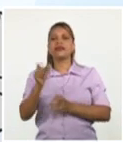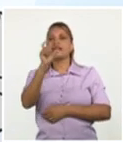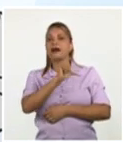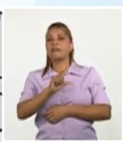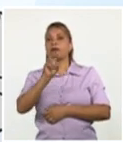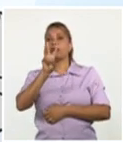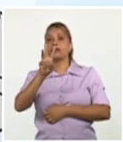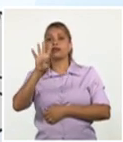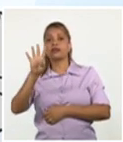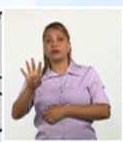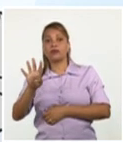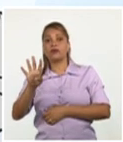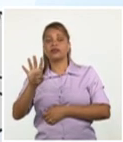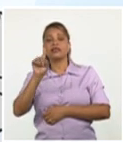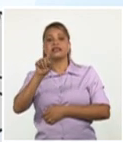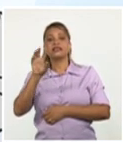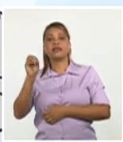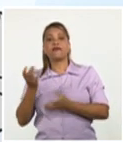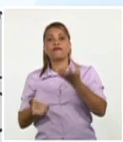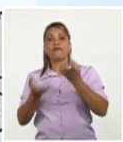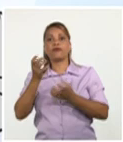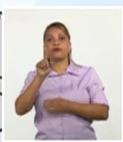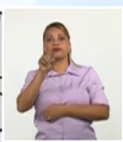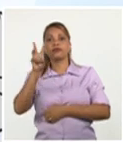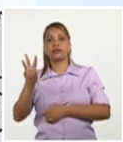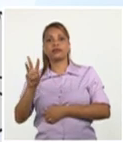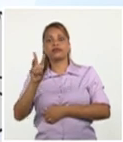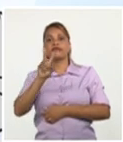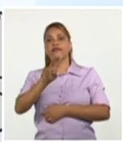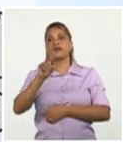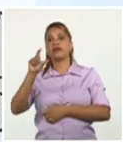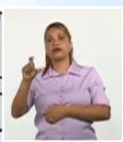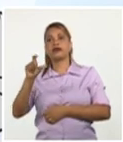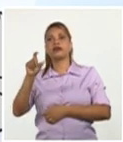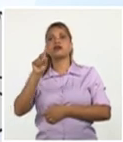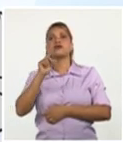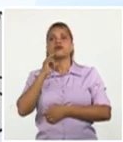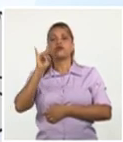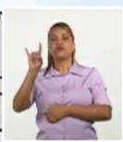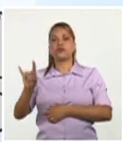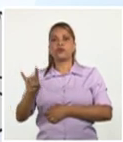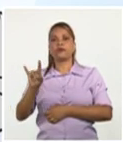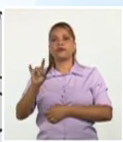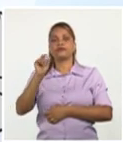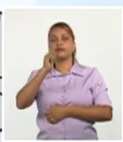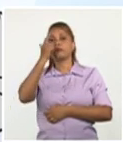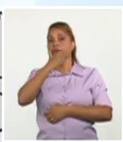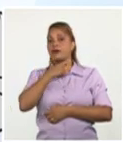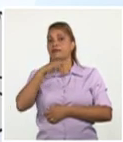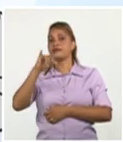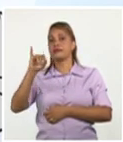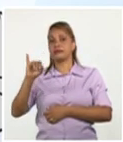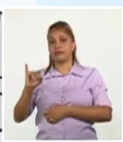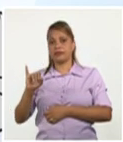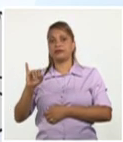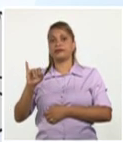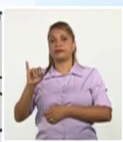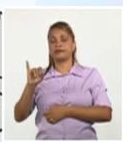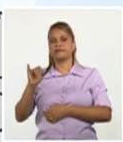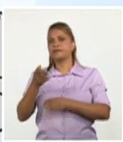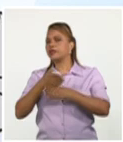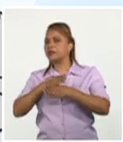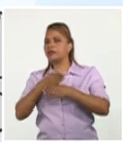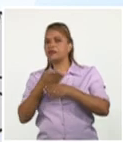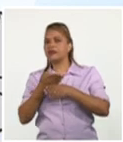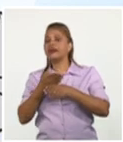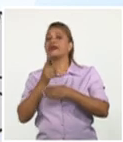Cienfuegos con 13, Villa Clara con 9 y Ciego de Ávila con 6, realmente traducen que